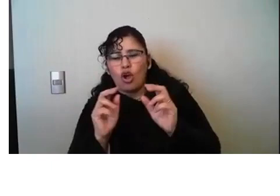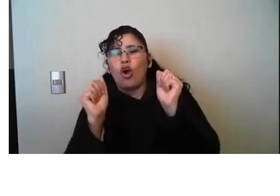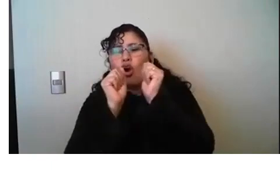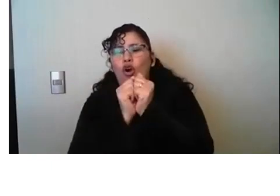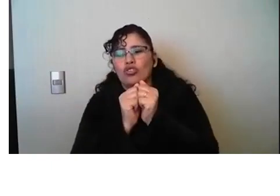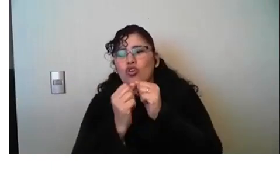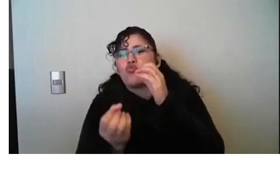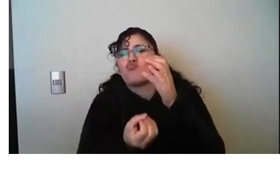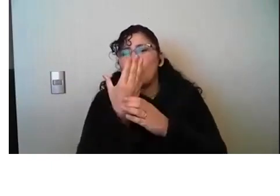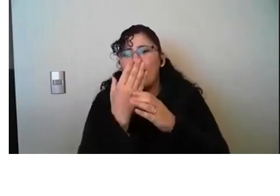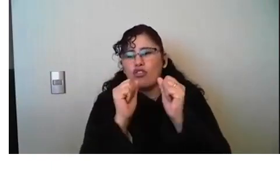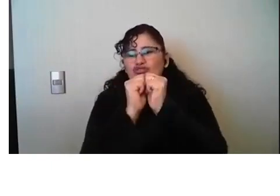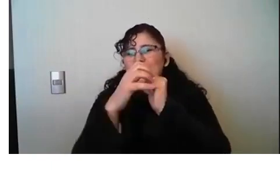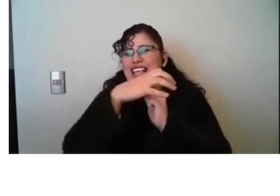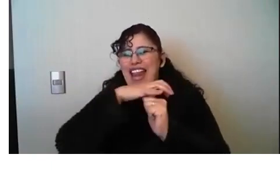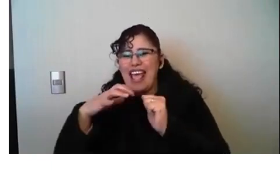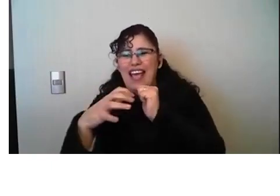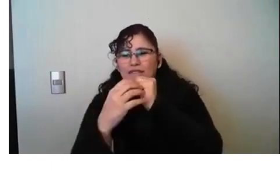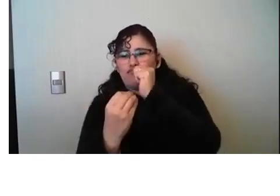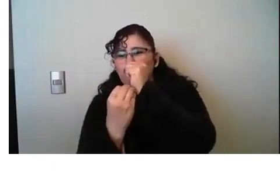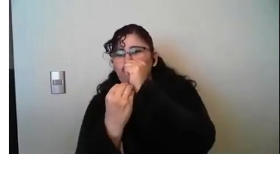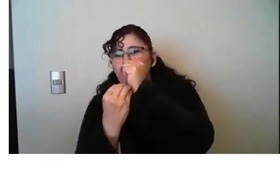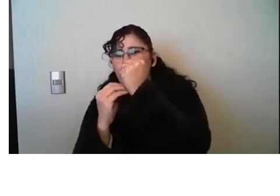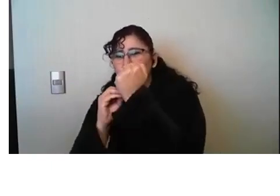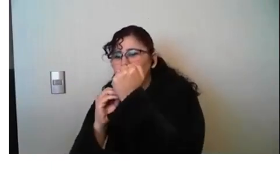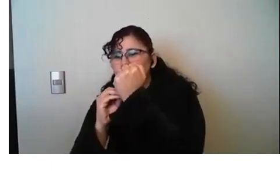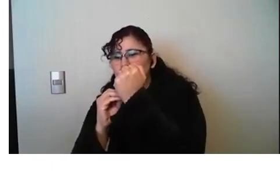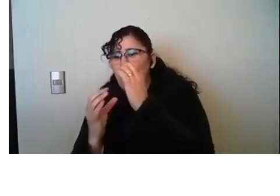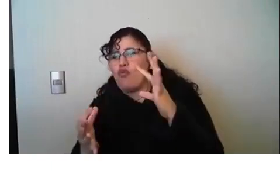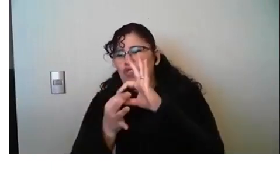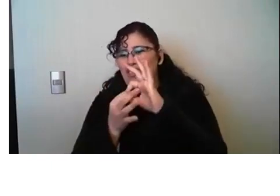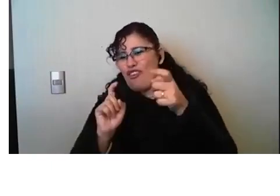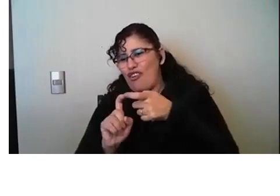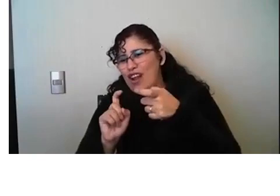neocerebro, es decir, la región más nueva de la corteza cerebral.